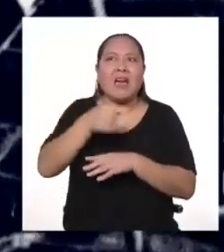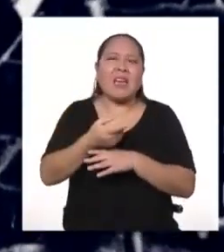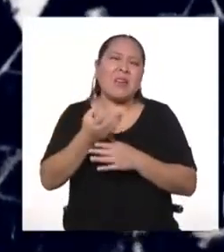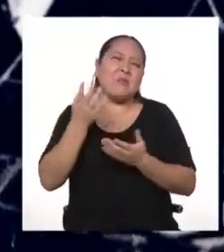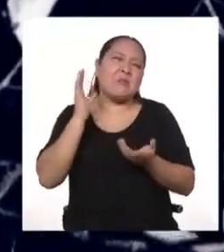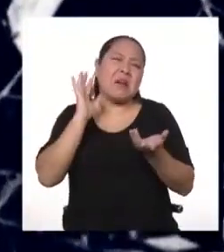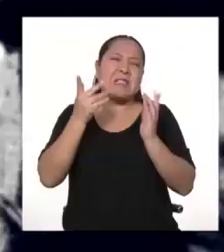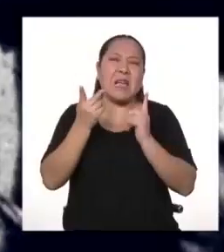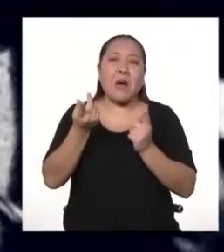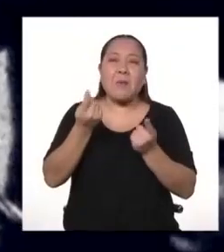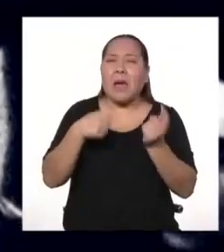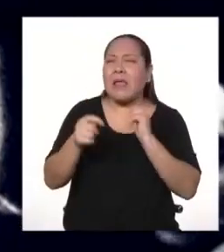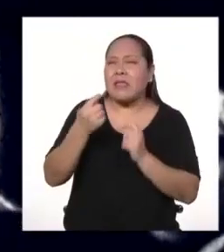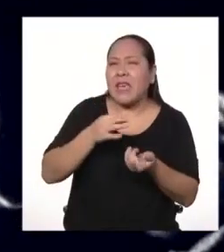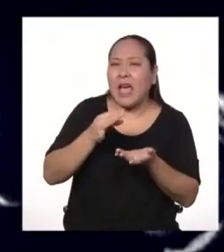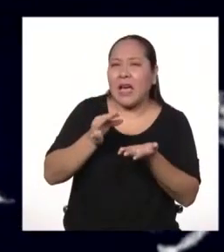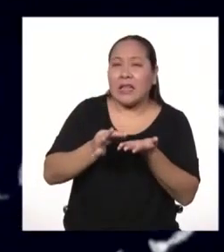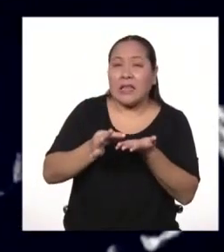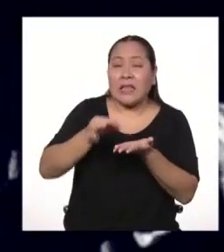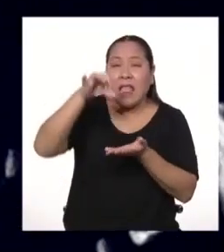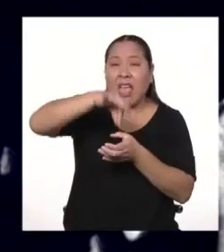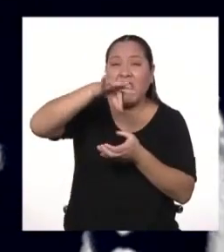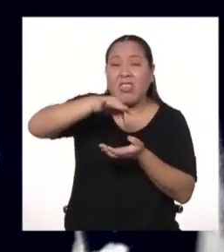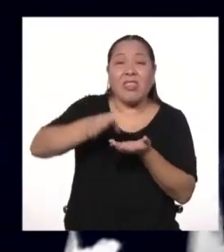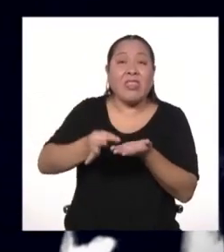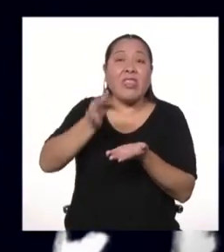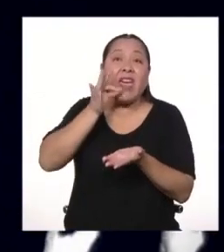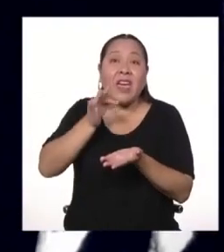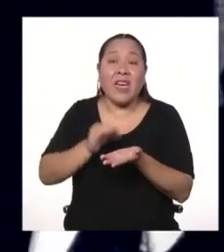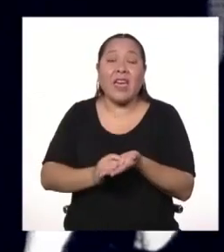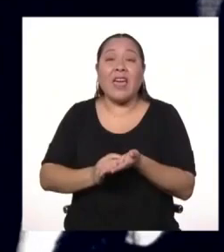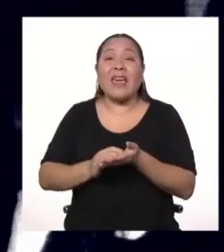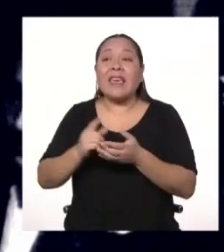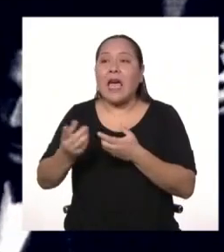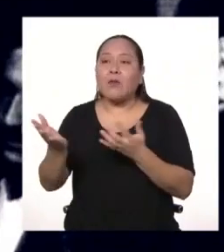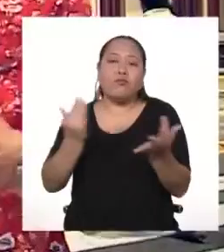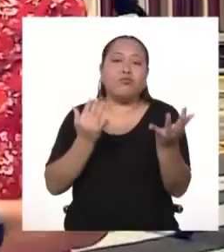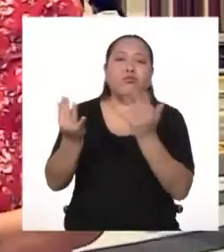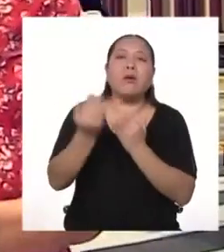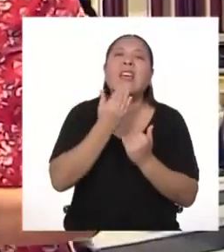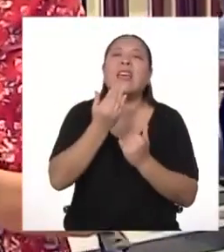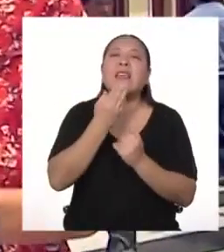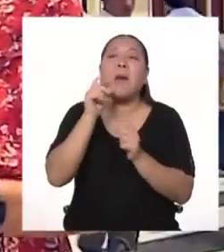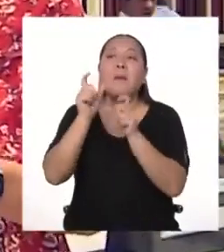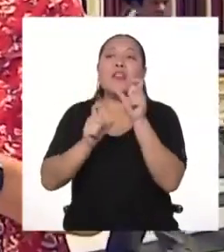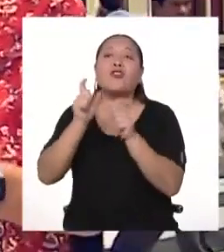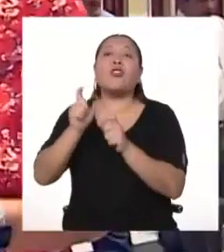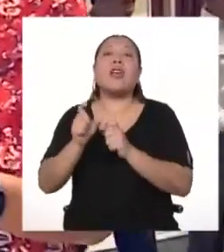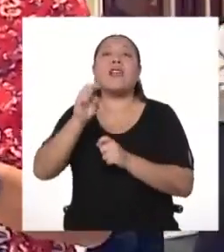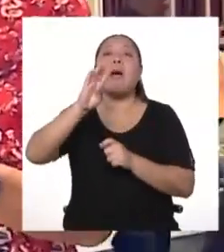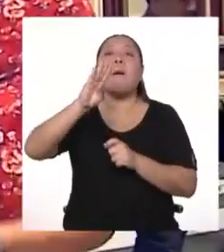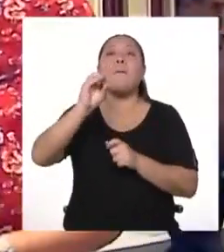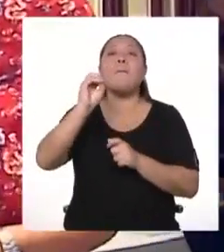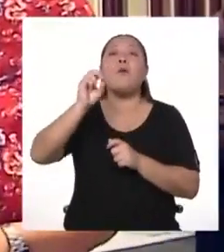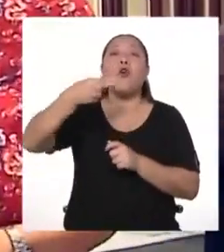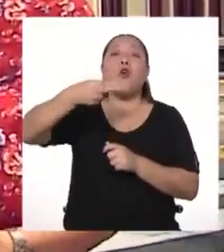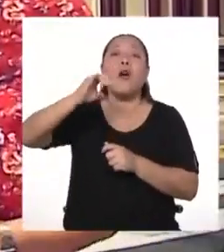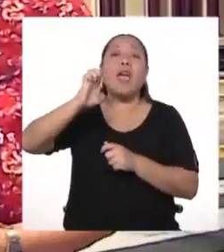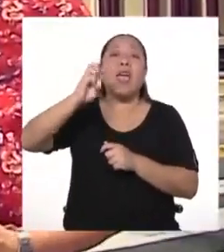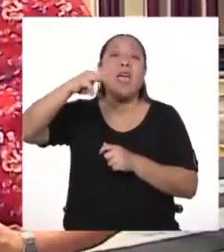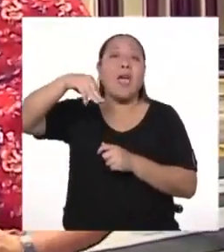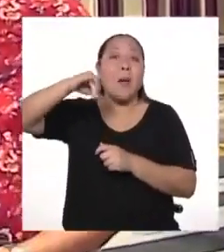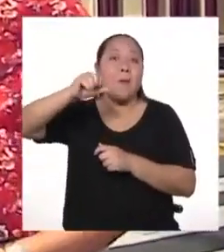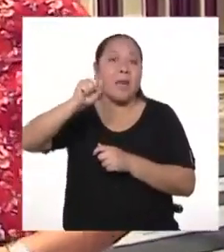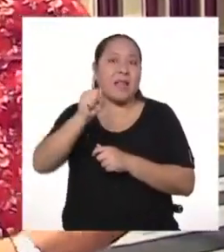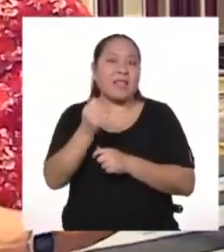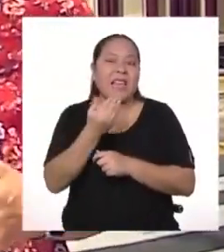de té que reunía a lo más selecto de la bohemia de esos años. ¿Y quién era la figura principal de todos